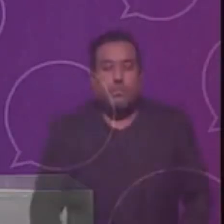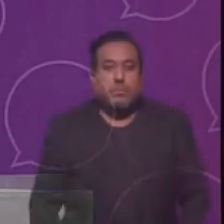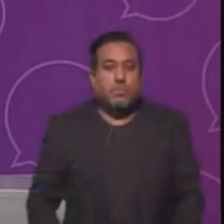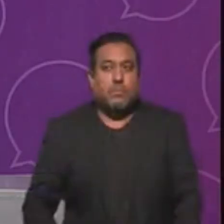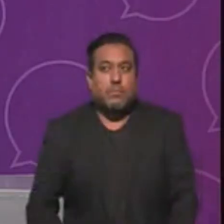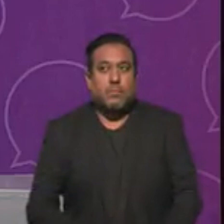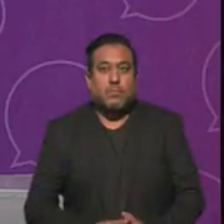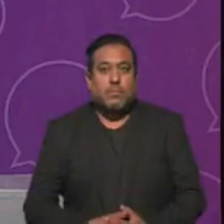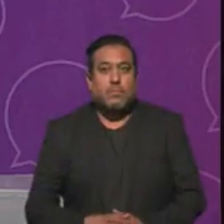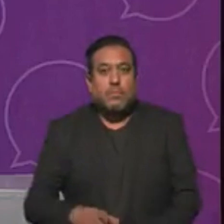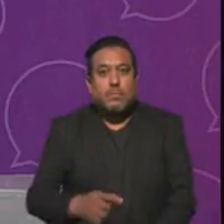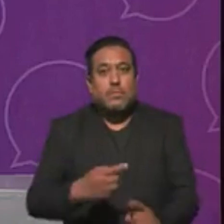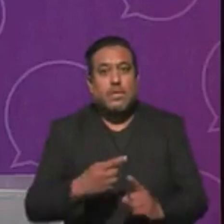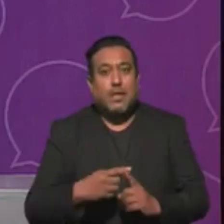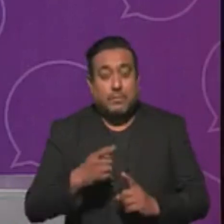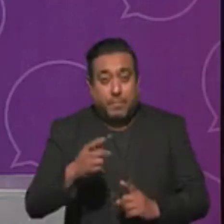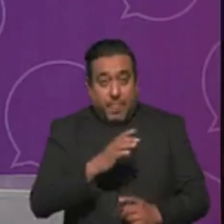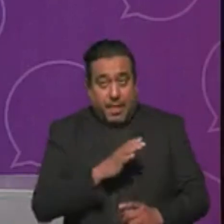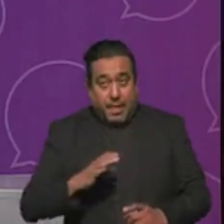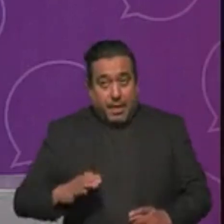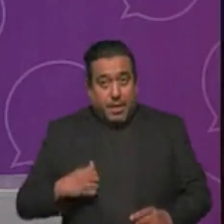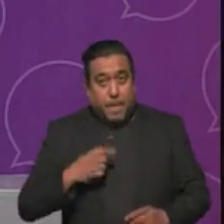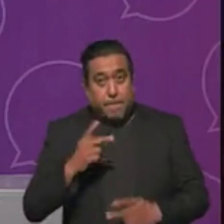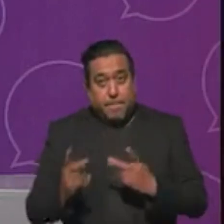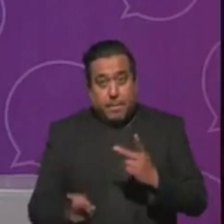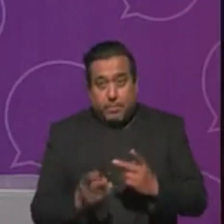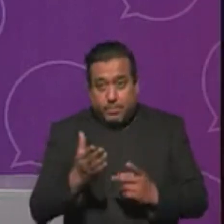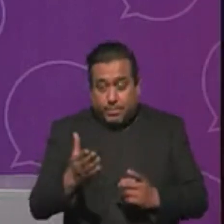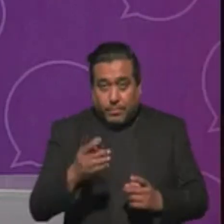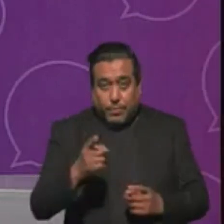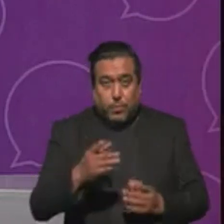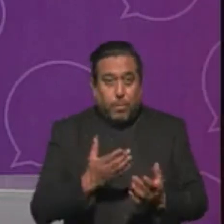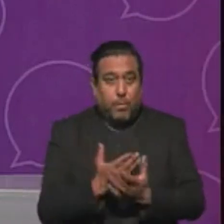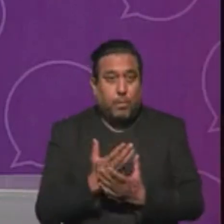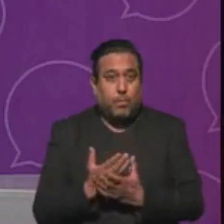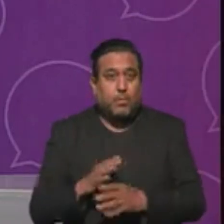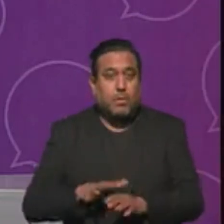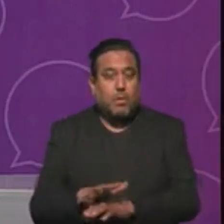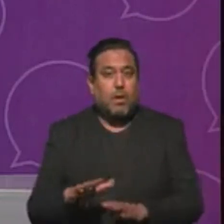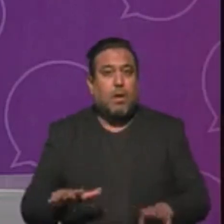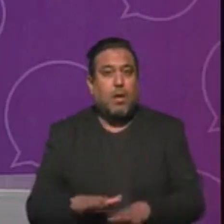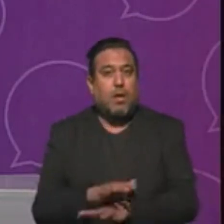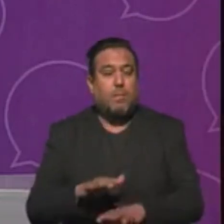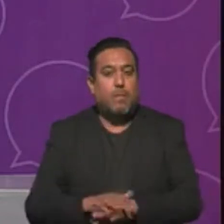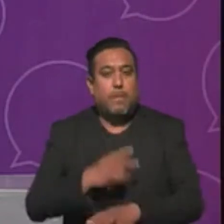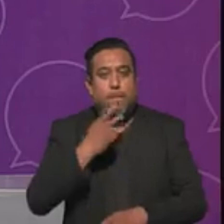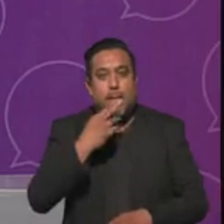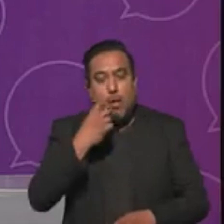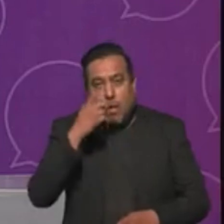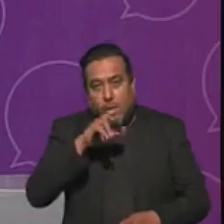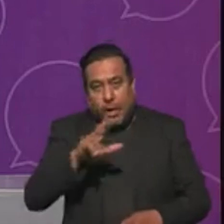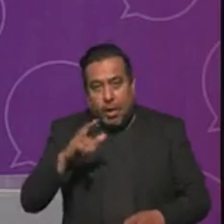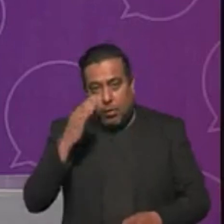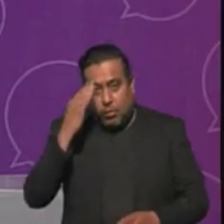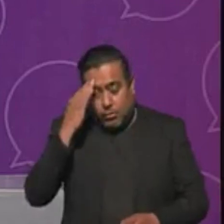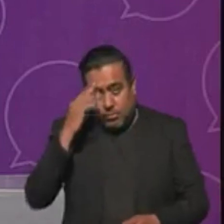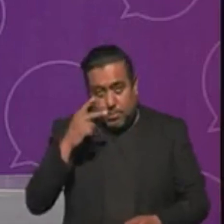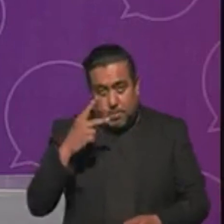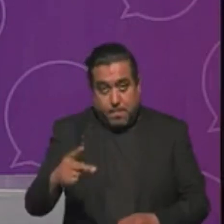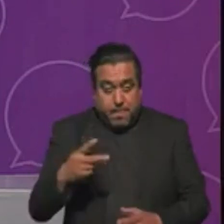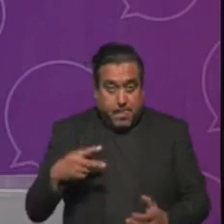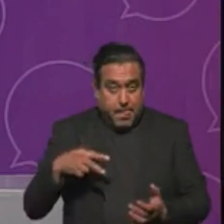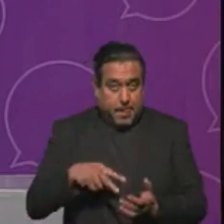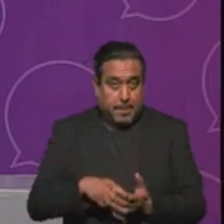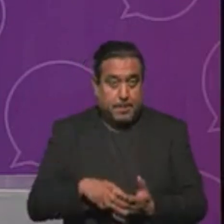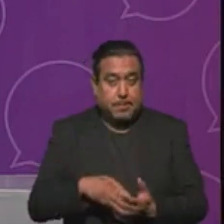democrática Le repito La pregunta es de su relevancia que sus propuestas y cambios se lleven el mérito o reconocimiento durante su periodo